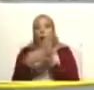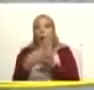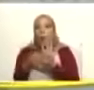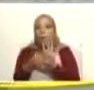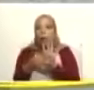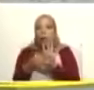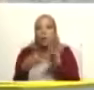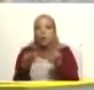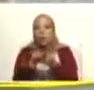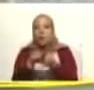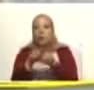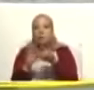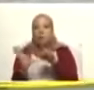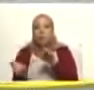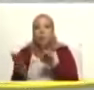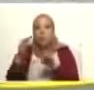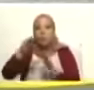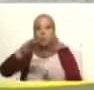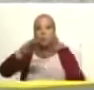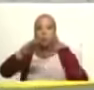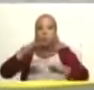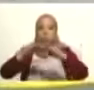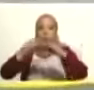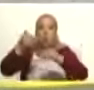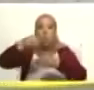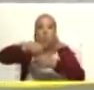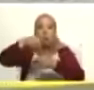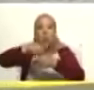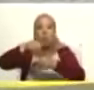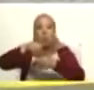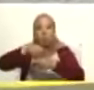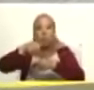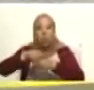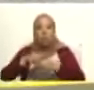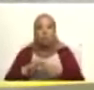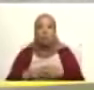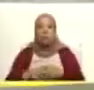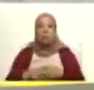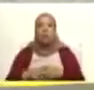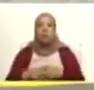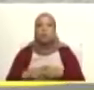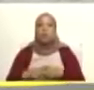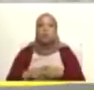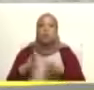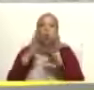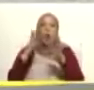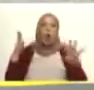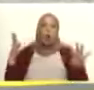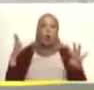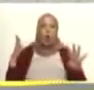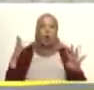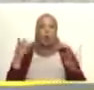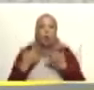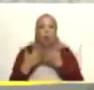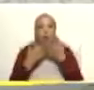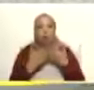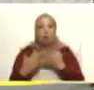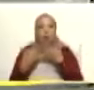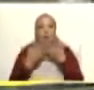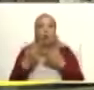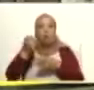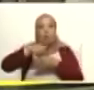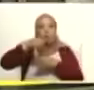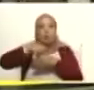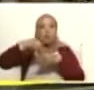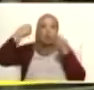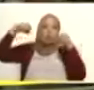muy bonita con su máquina de votación. Tenemos cola de los muchachos y muchachas que van a votar en